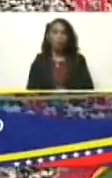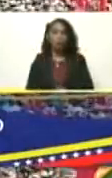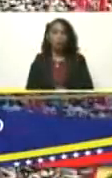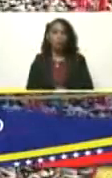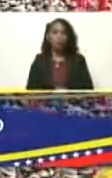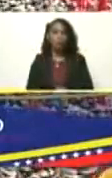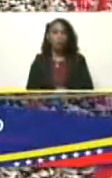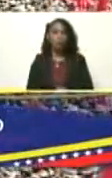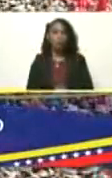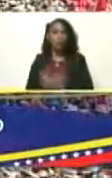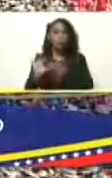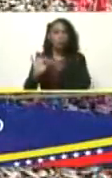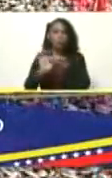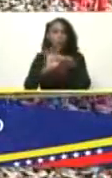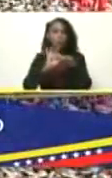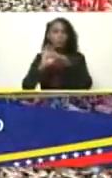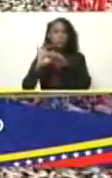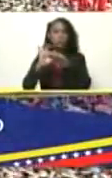unió